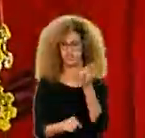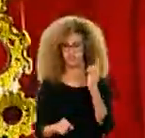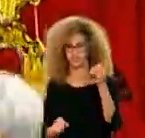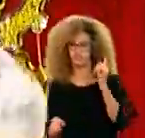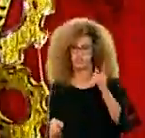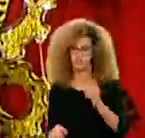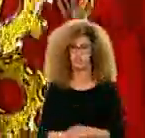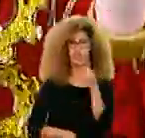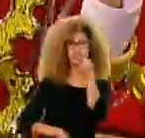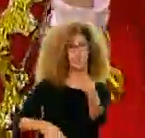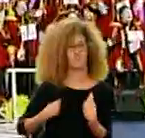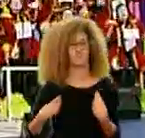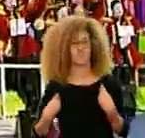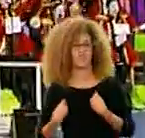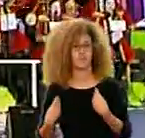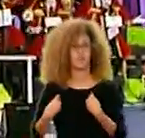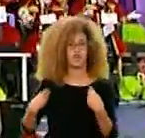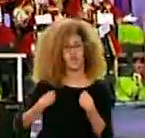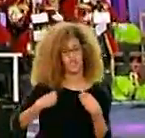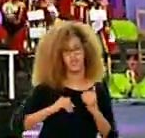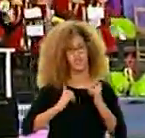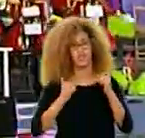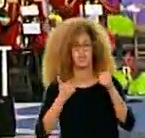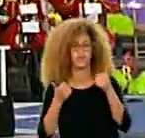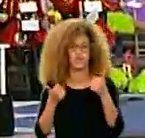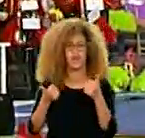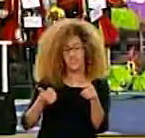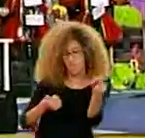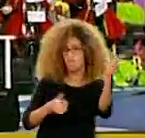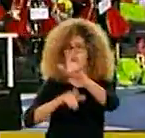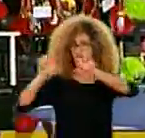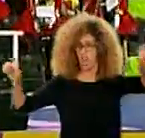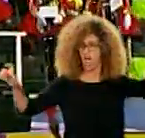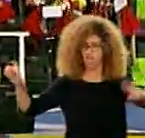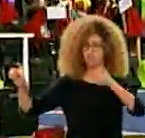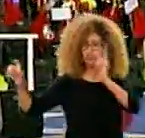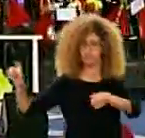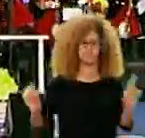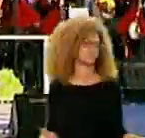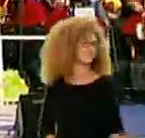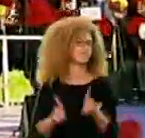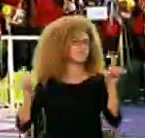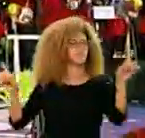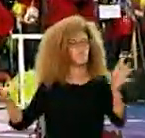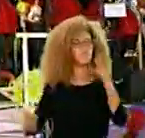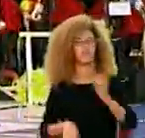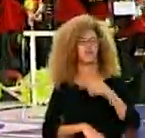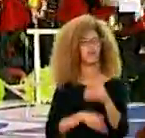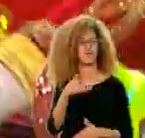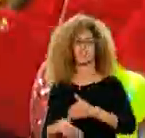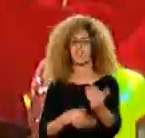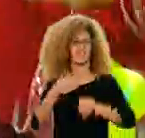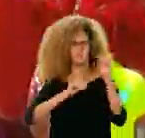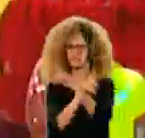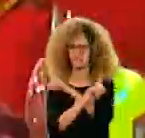trabajar. Y tu vida al empresario le da igual, porque el tiempo pasa, no nos